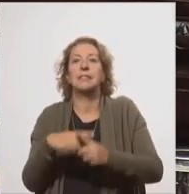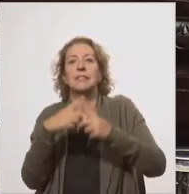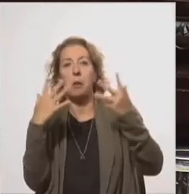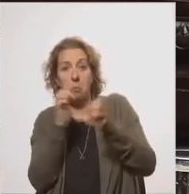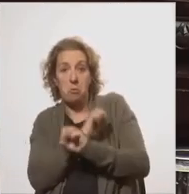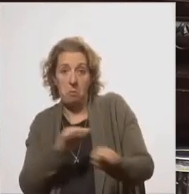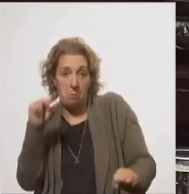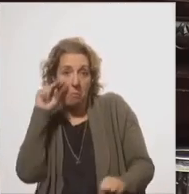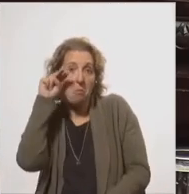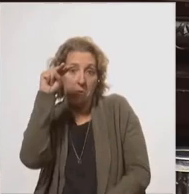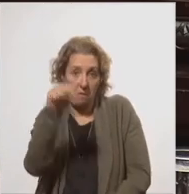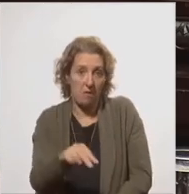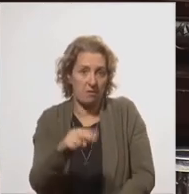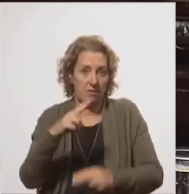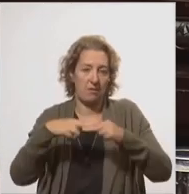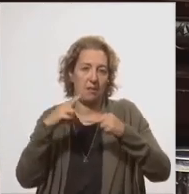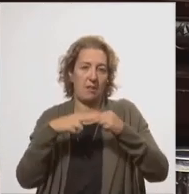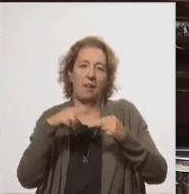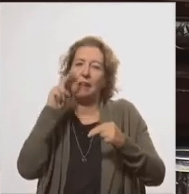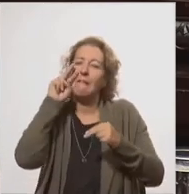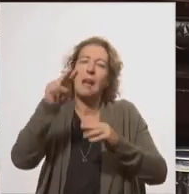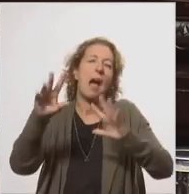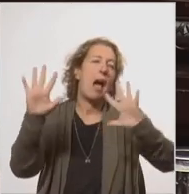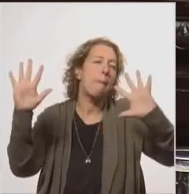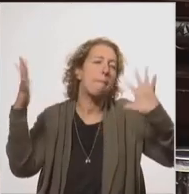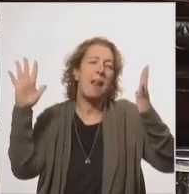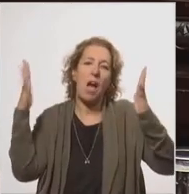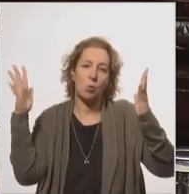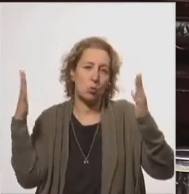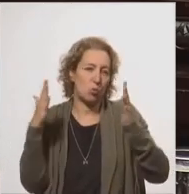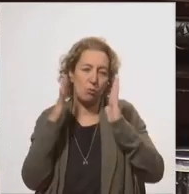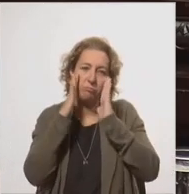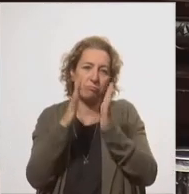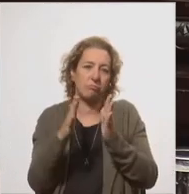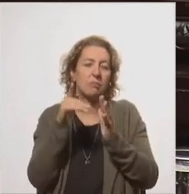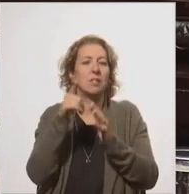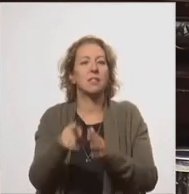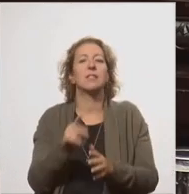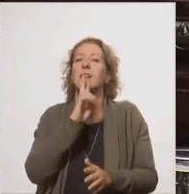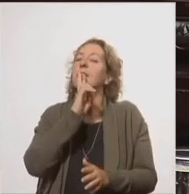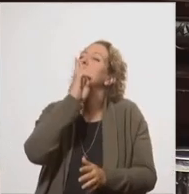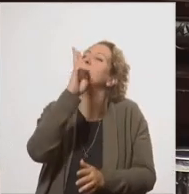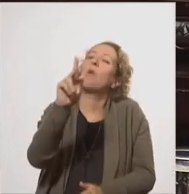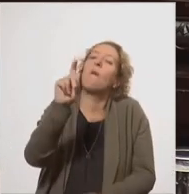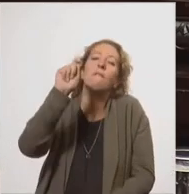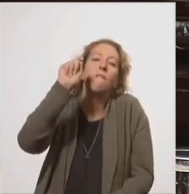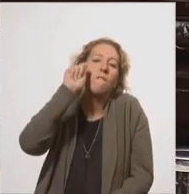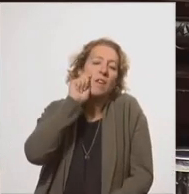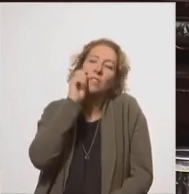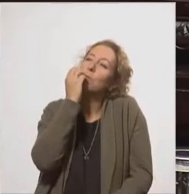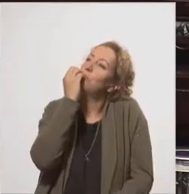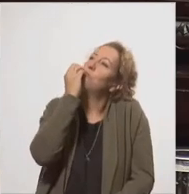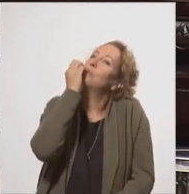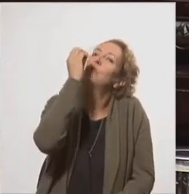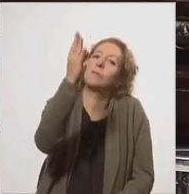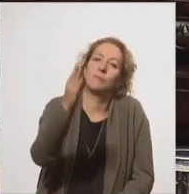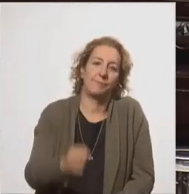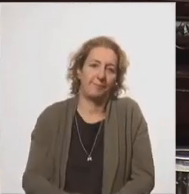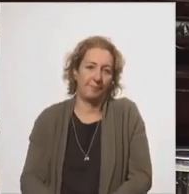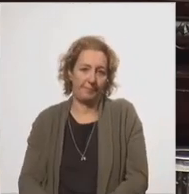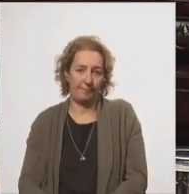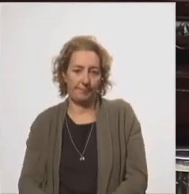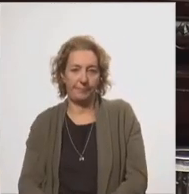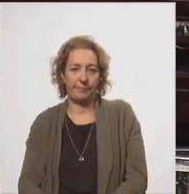en internet. Hay que ver el aplauso que le dedicaron y que ella respondió con un beso que lanzó al aire como una